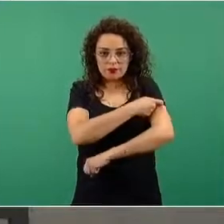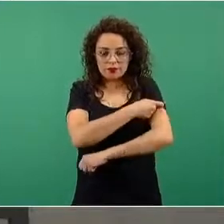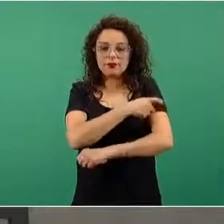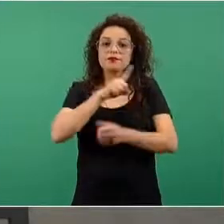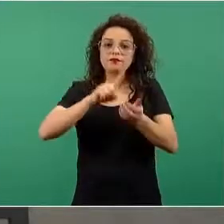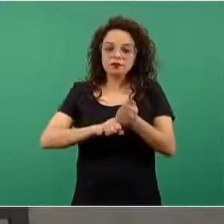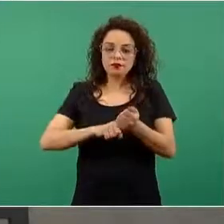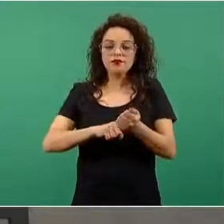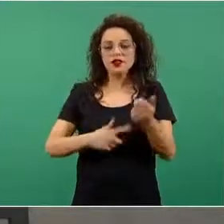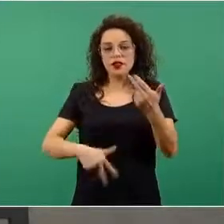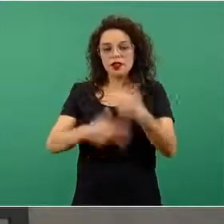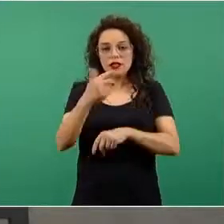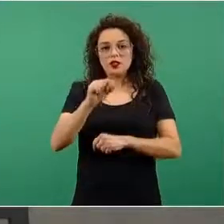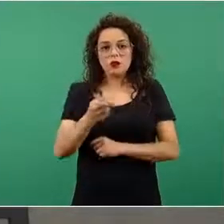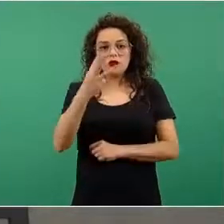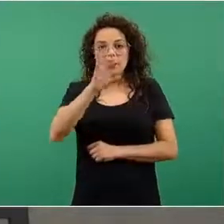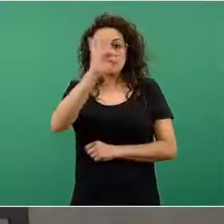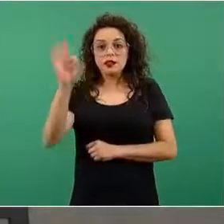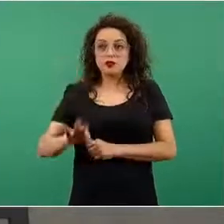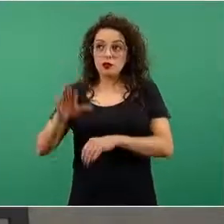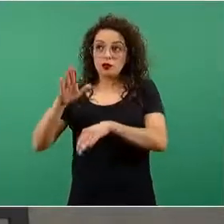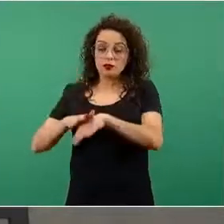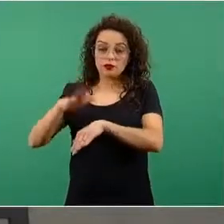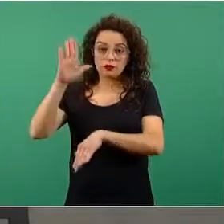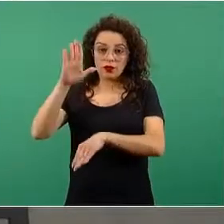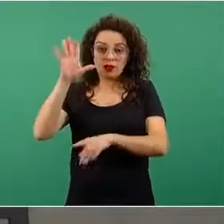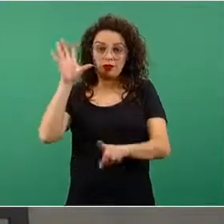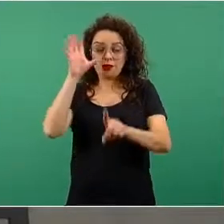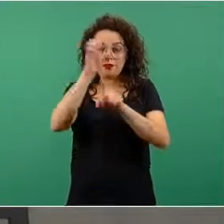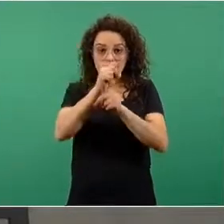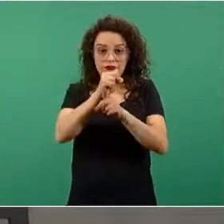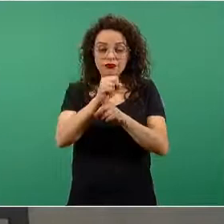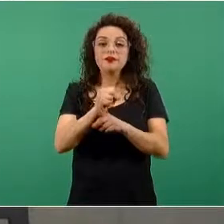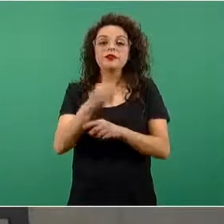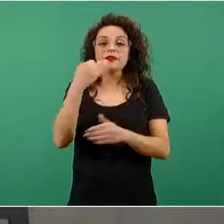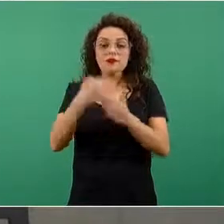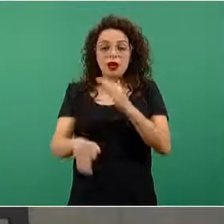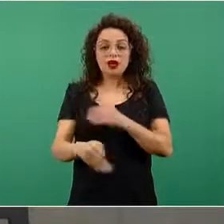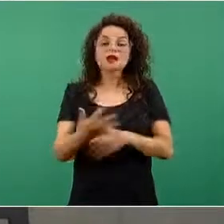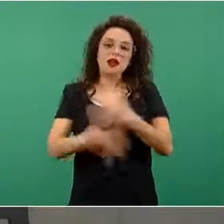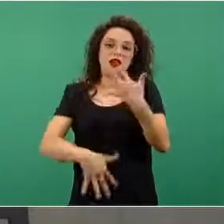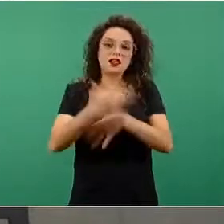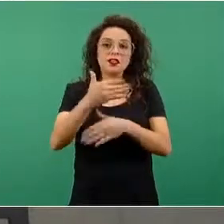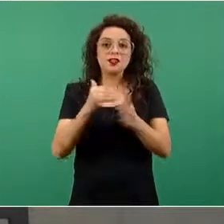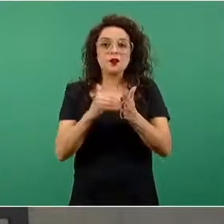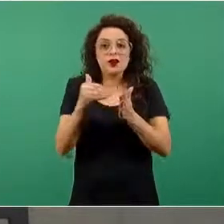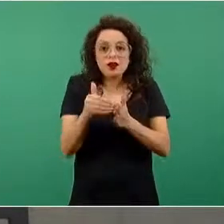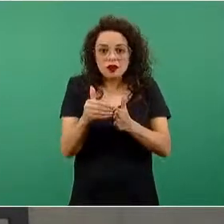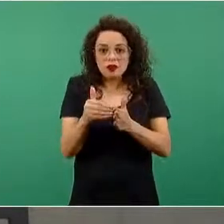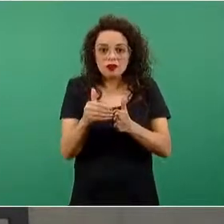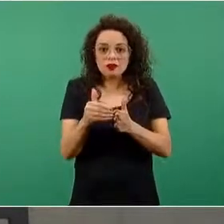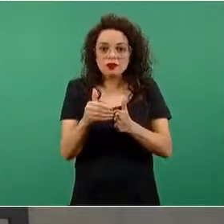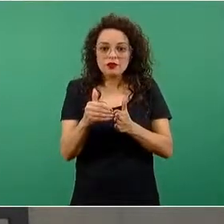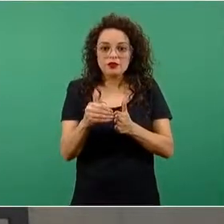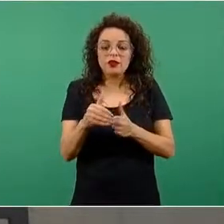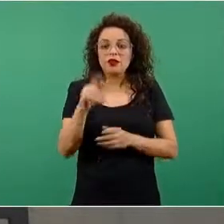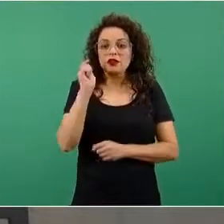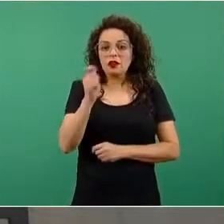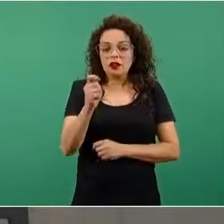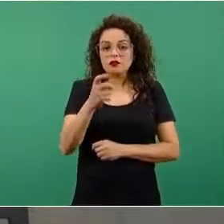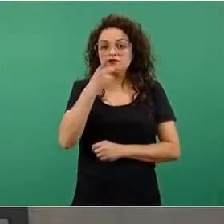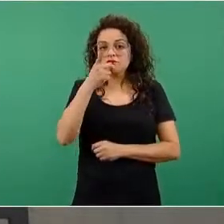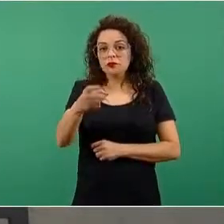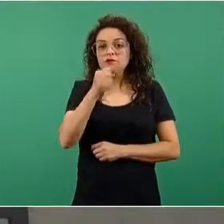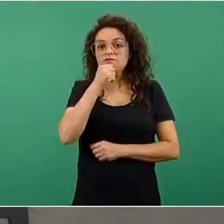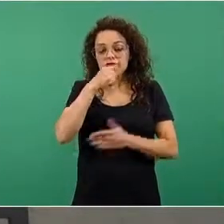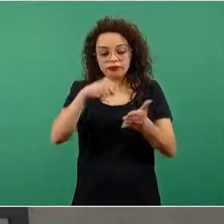13%, 13.3% de la meta, que son 15 millones de personas adultas mayores que, de acuerdo con los censos de